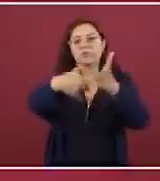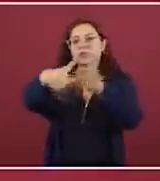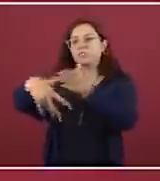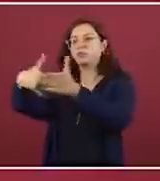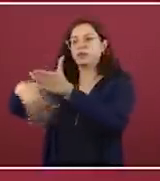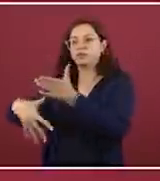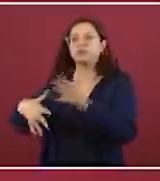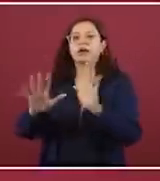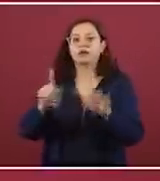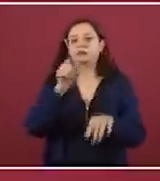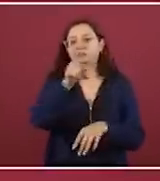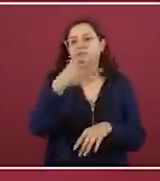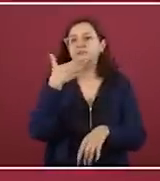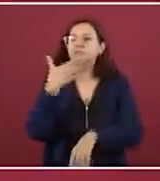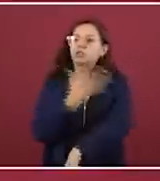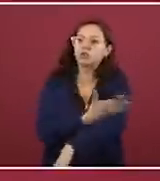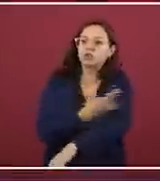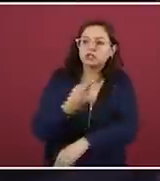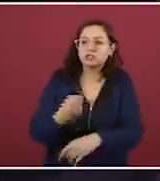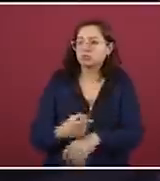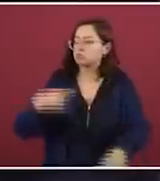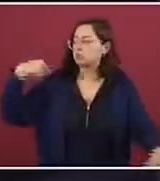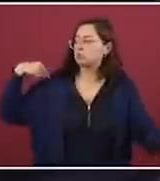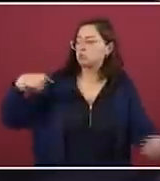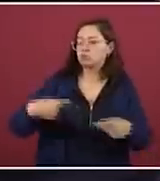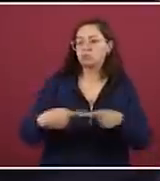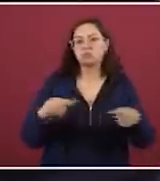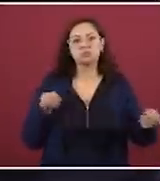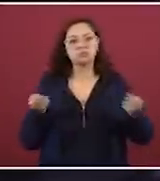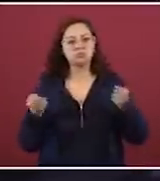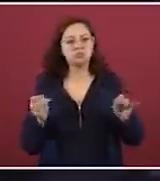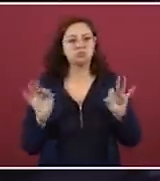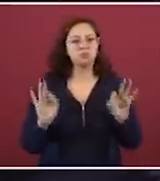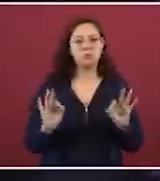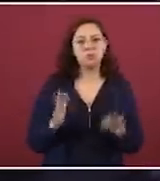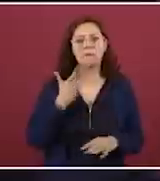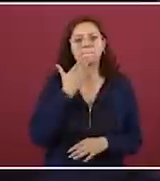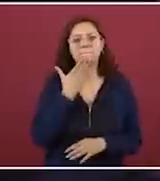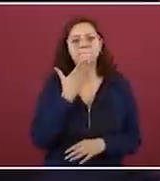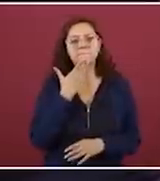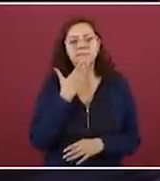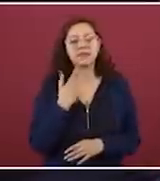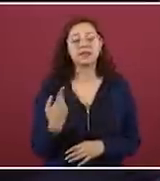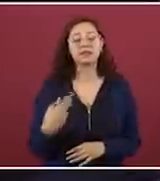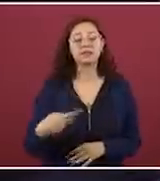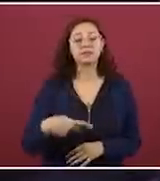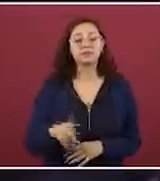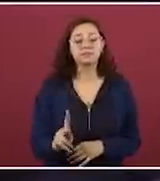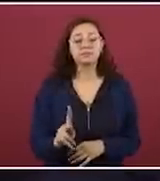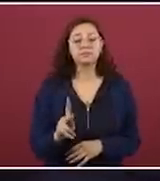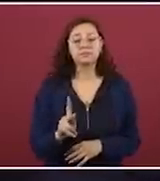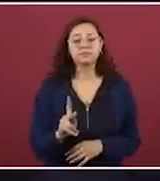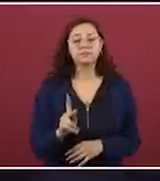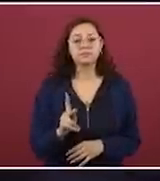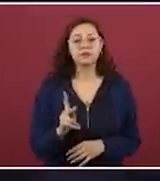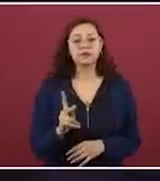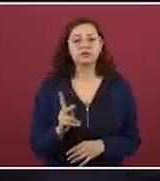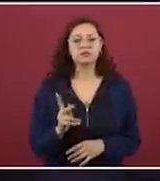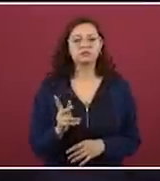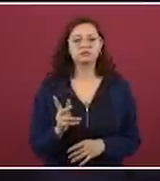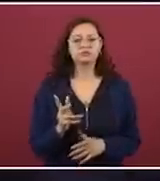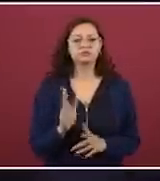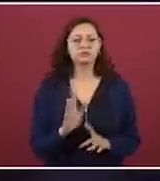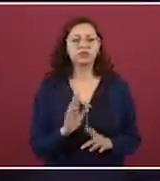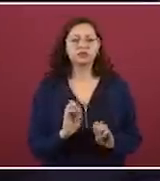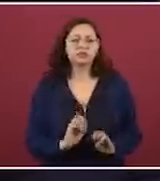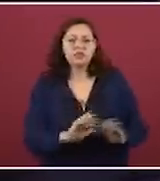ha habido estabilidad en los precios, pero no podemos dejar este